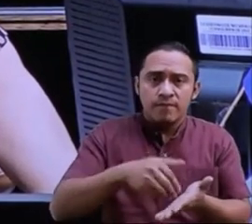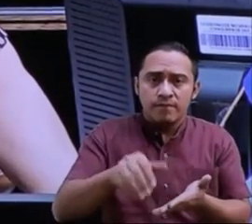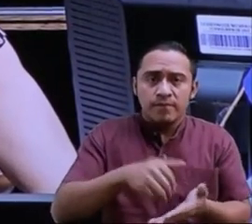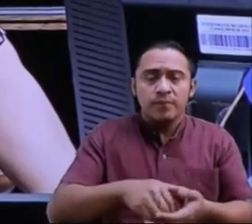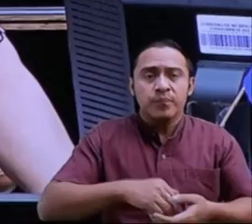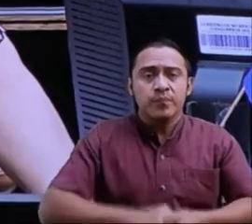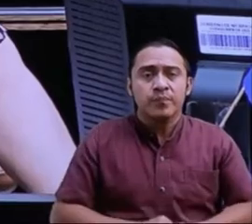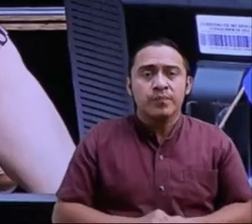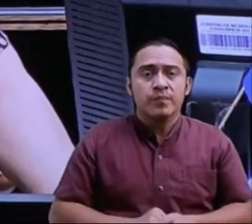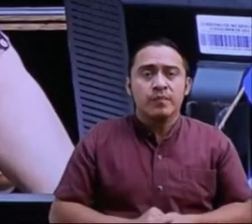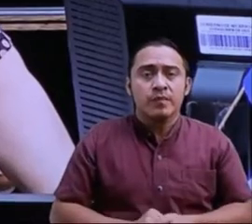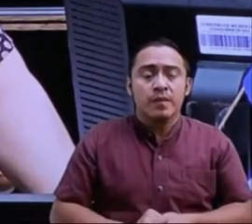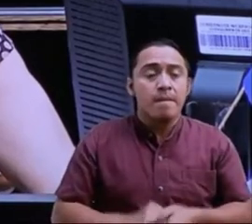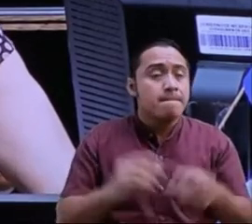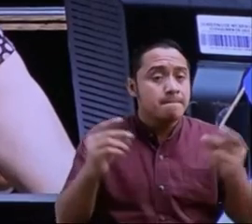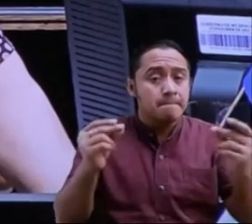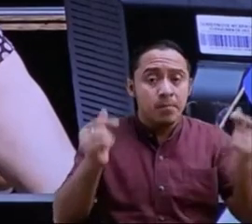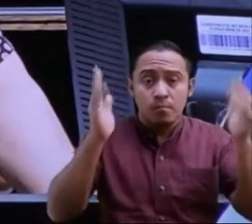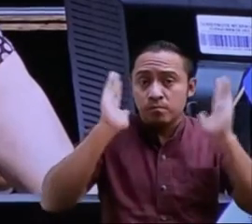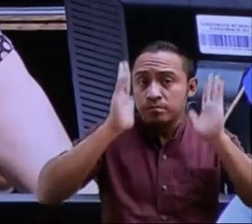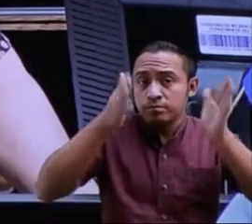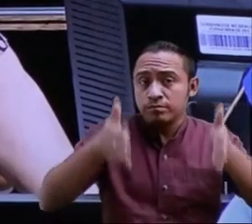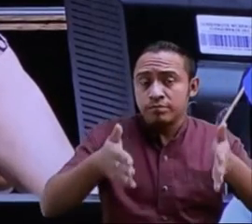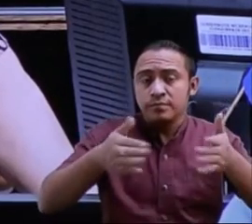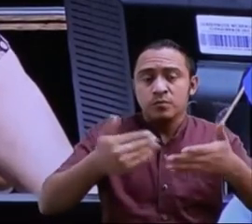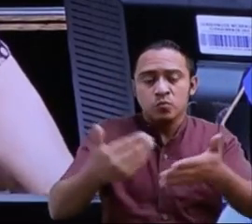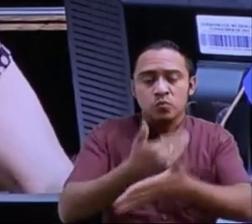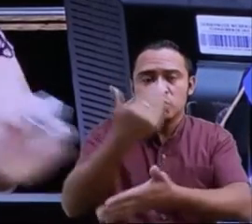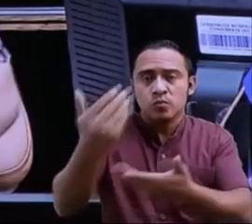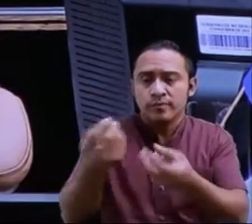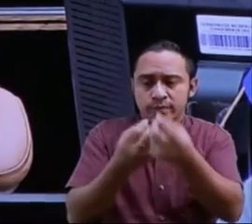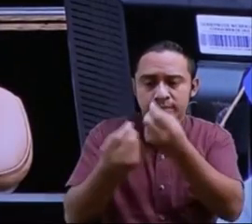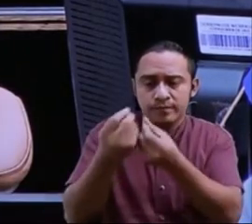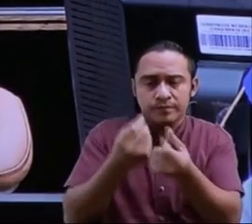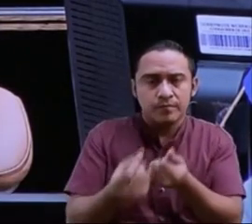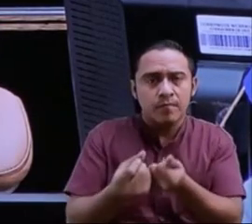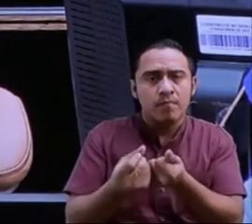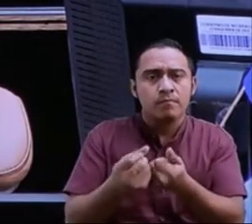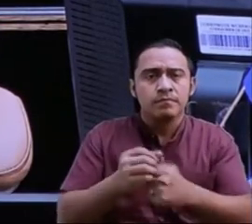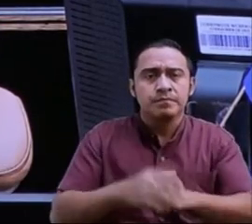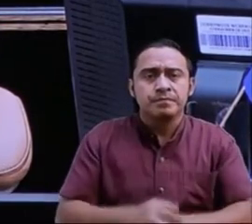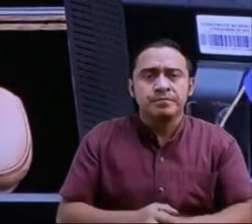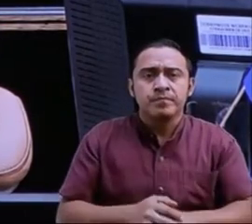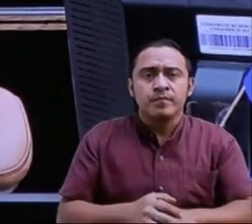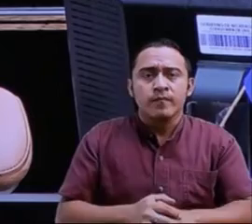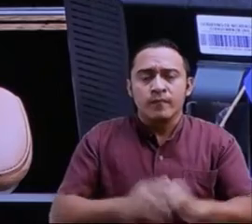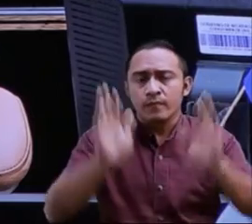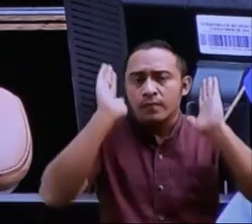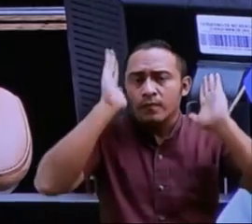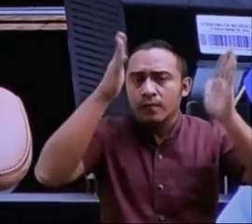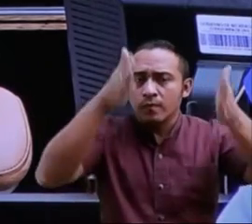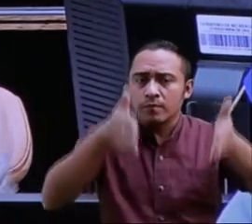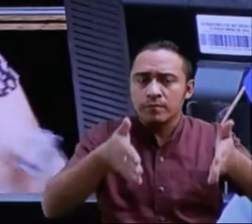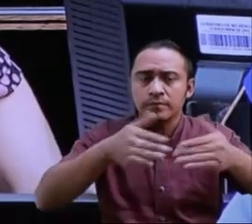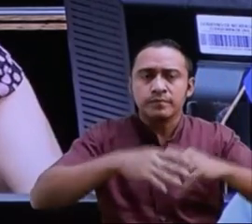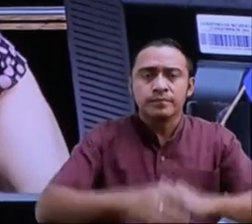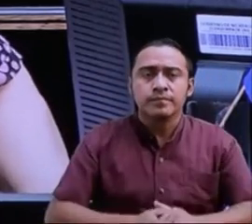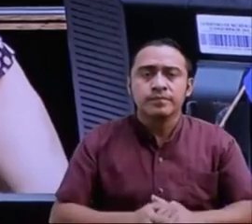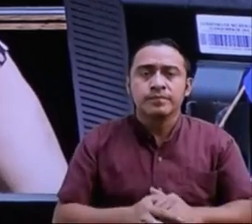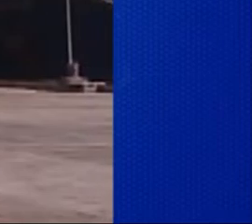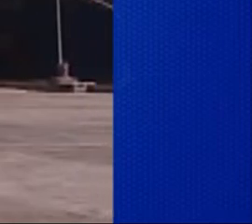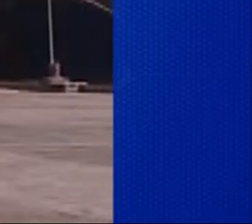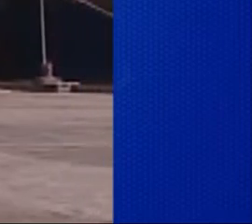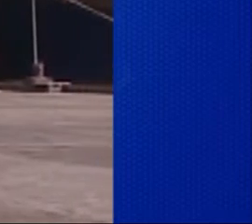facilitación prioritaria de nuevas inversiones productivas orientadas a